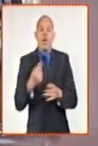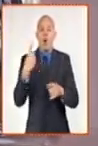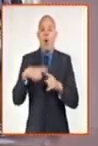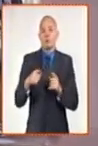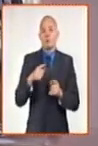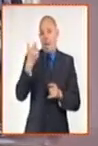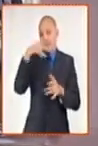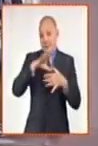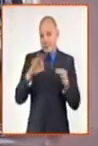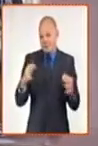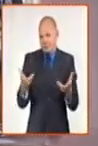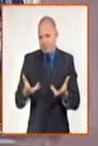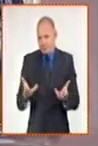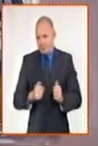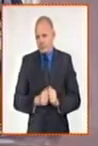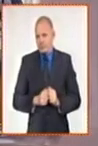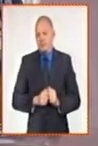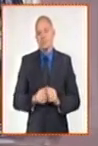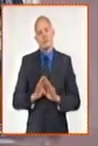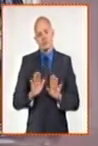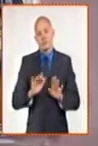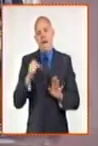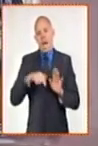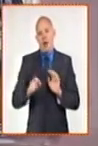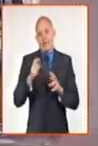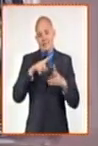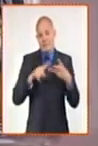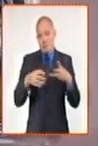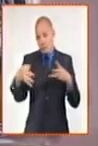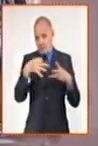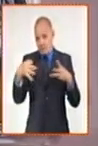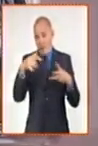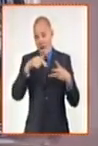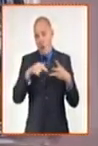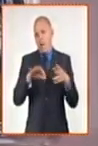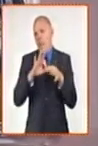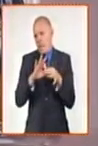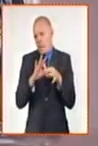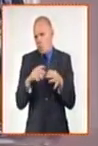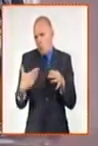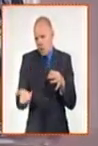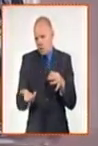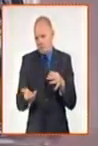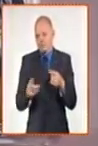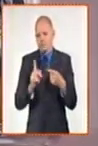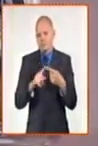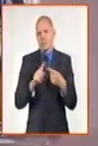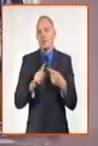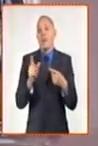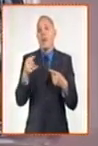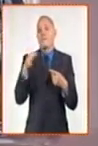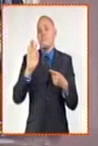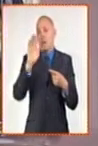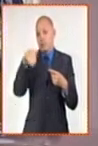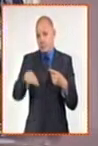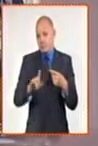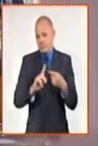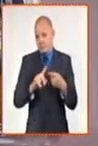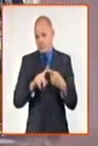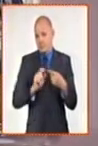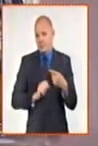la provincia de Artemisa, tenemos tres municipios que son los que tienen más baja cobertura de electricidad en estos momentos. Está el caso de Valle